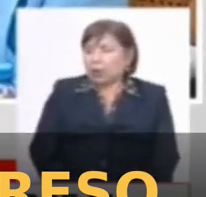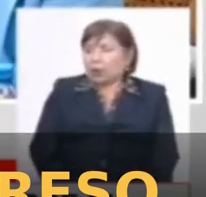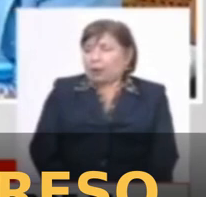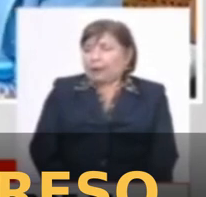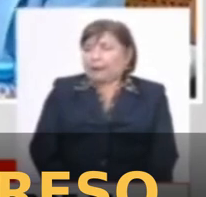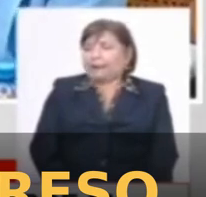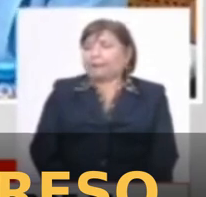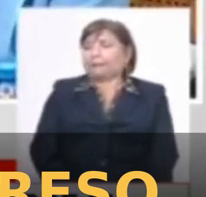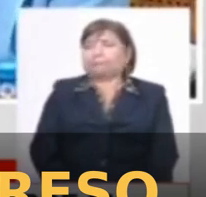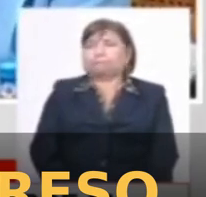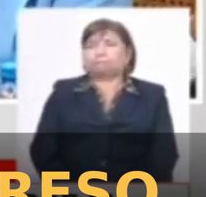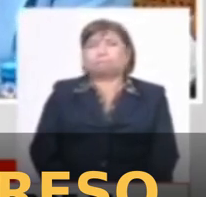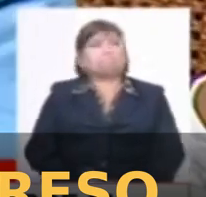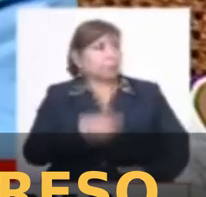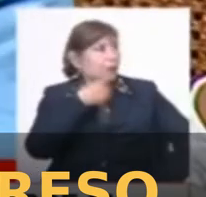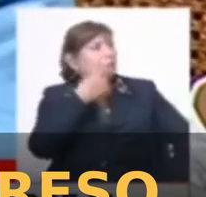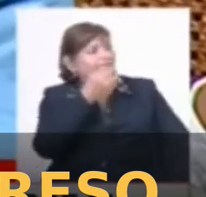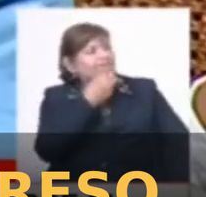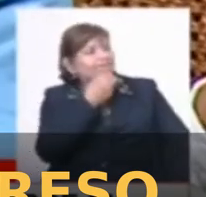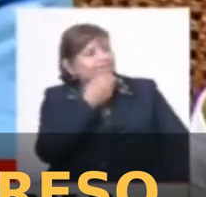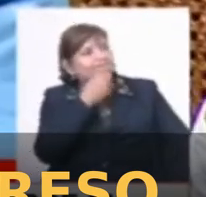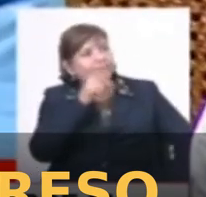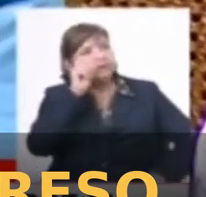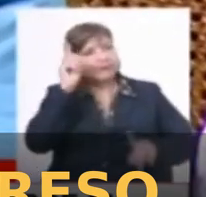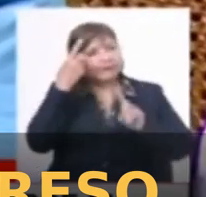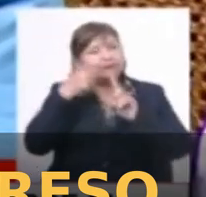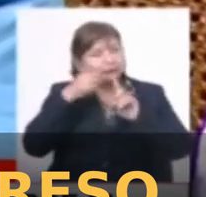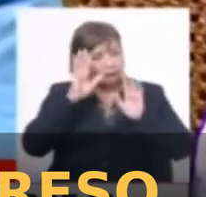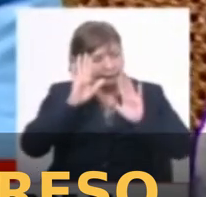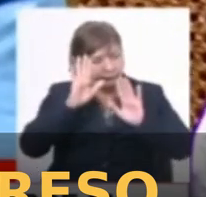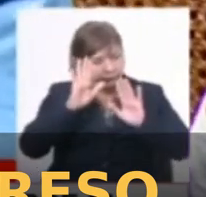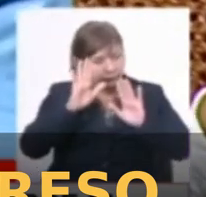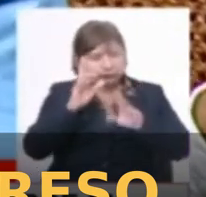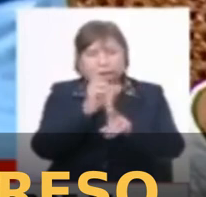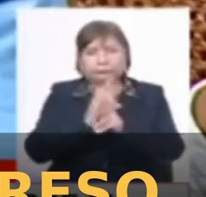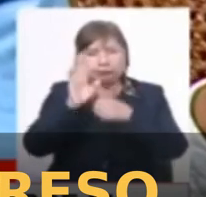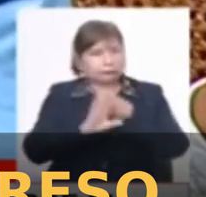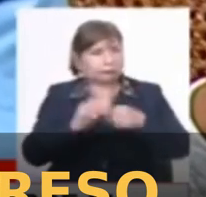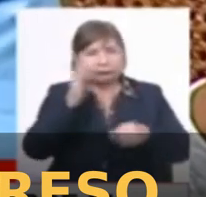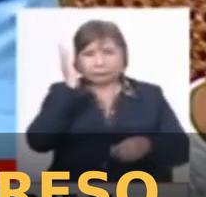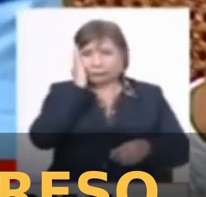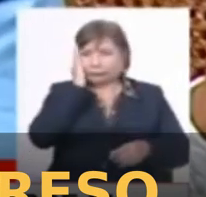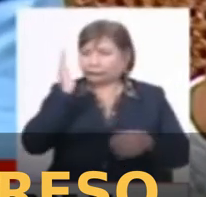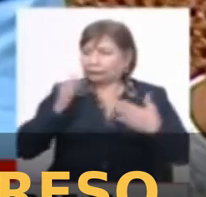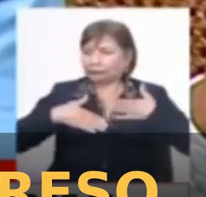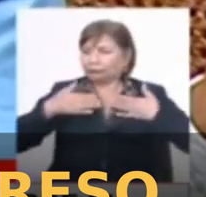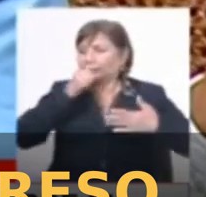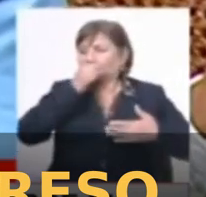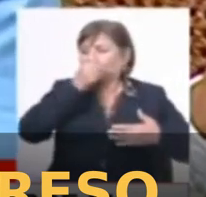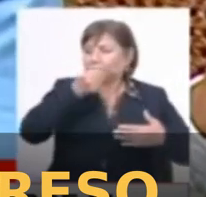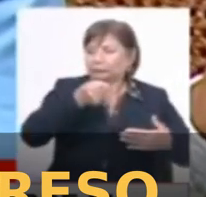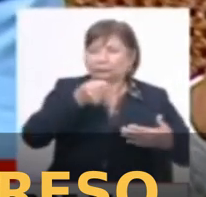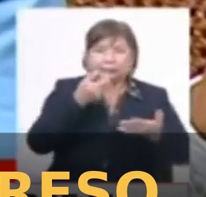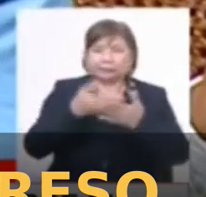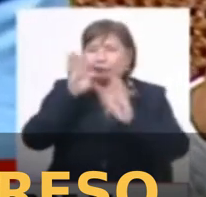presidente de la República? En primer lugar, también quiero que en salvaguarda sepa de que no puedo declarar